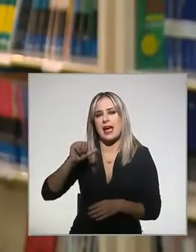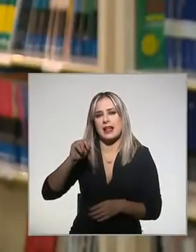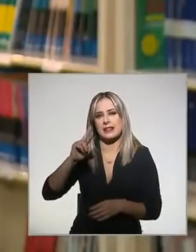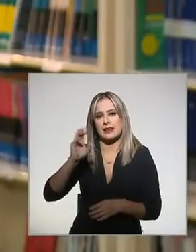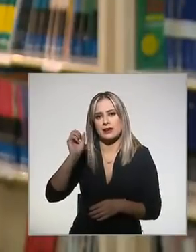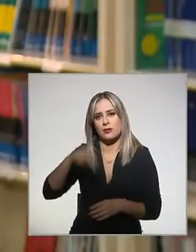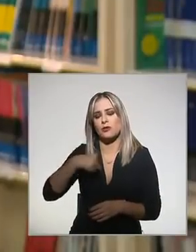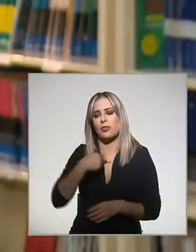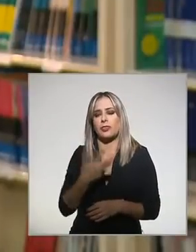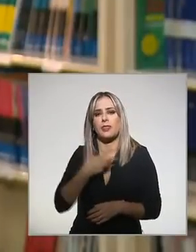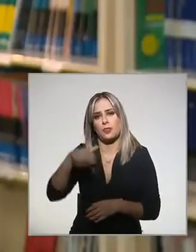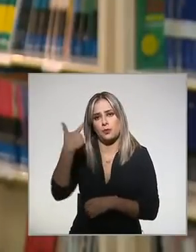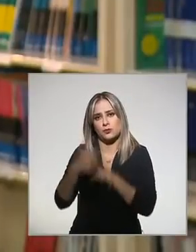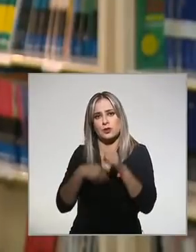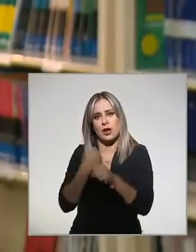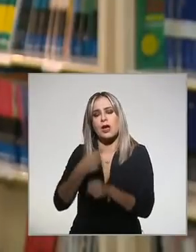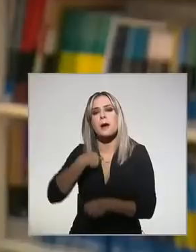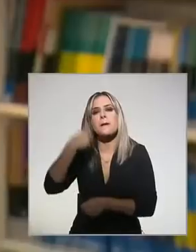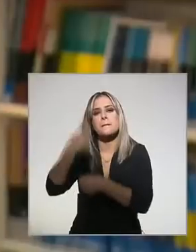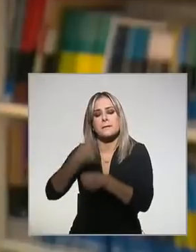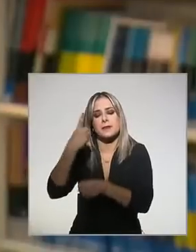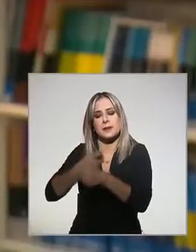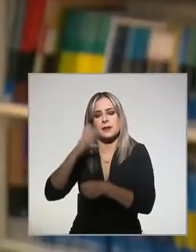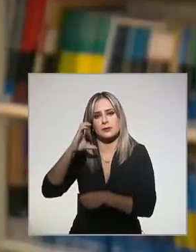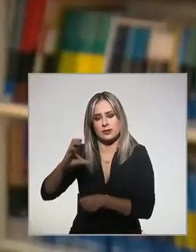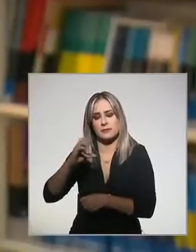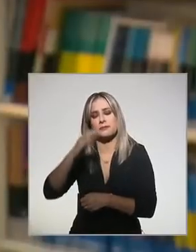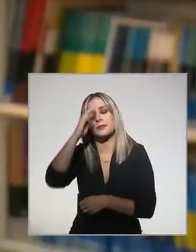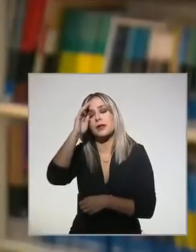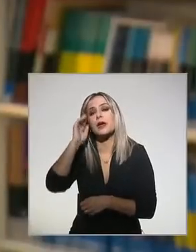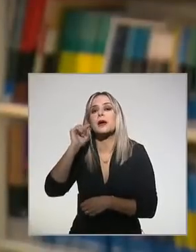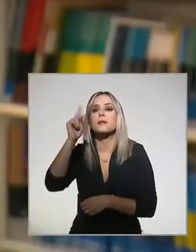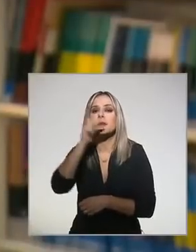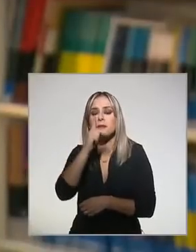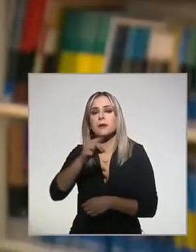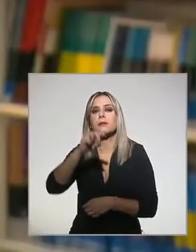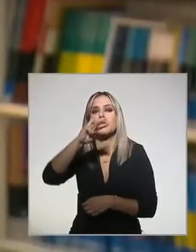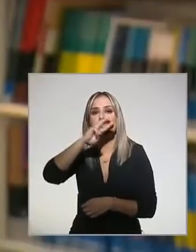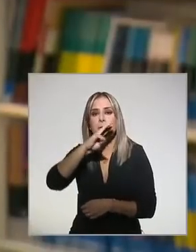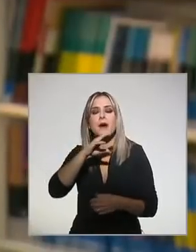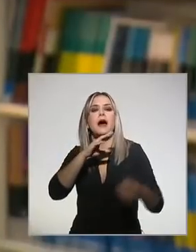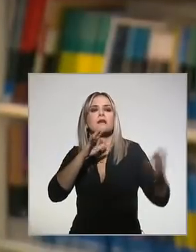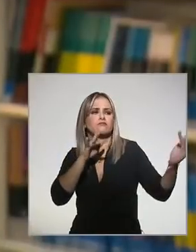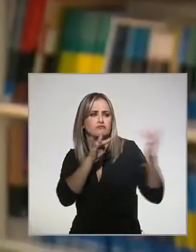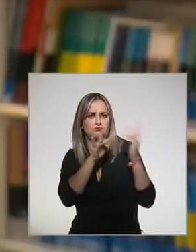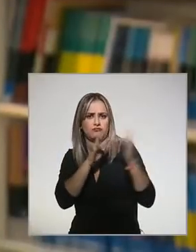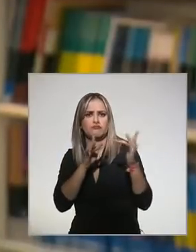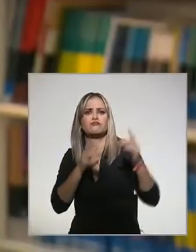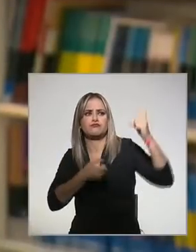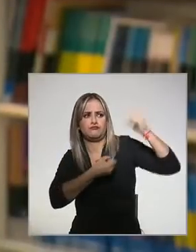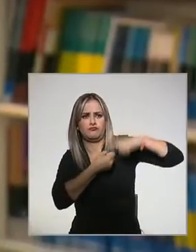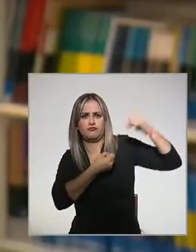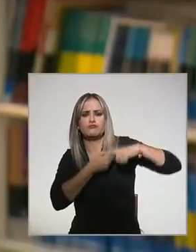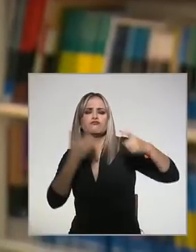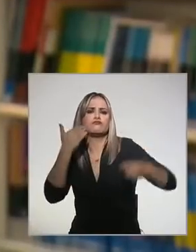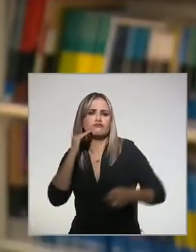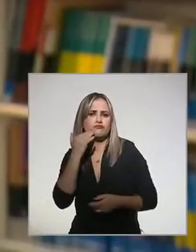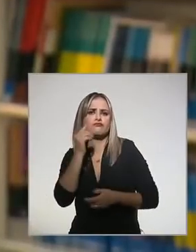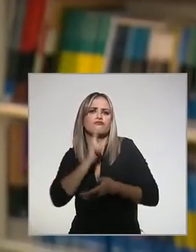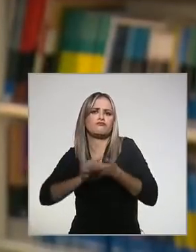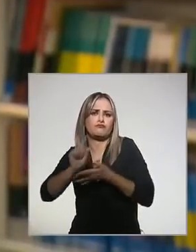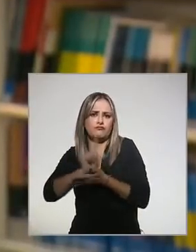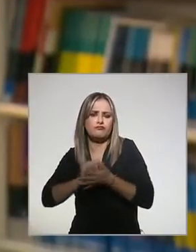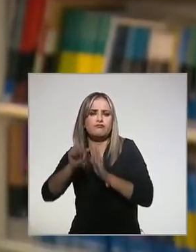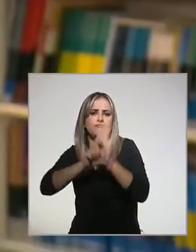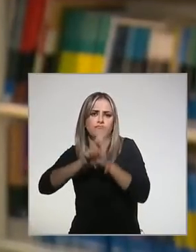tengo 12 años y voy en primero C. Mis papás me siguen en todas mis redes sociales. Principalmente para